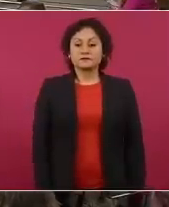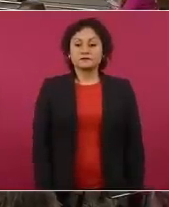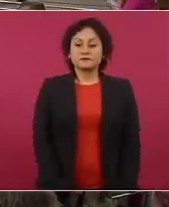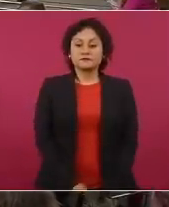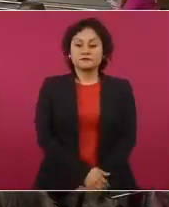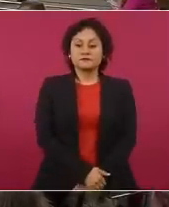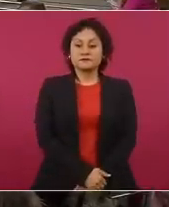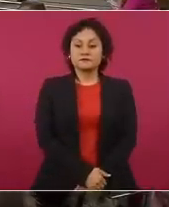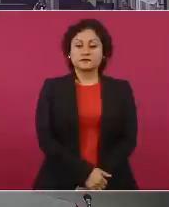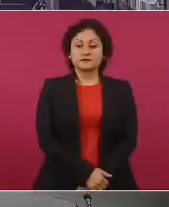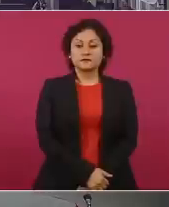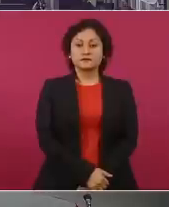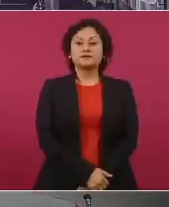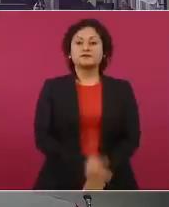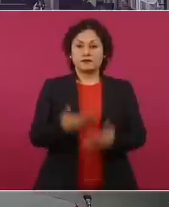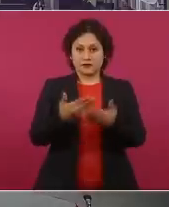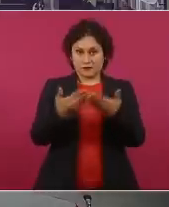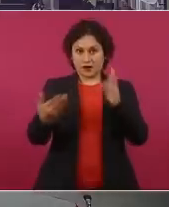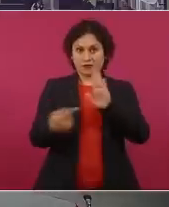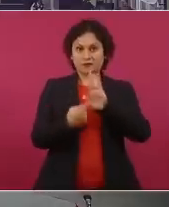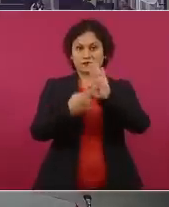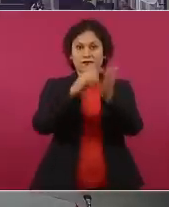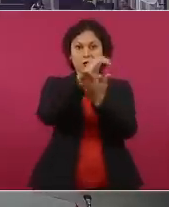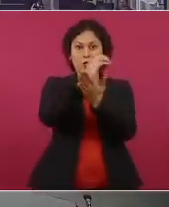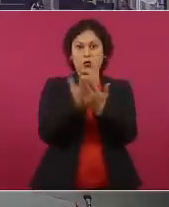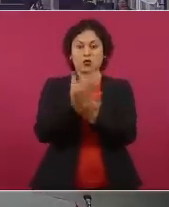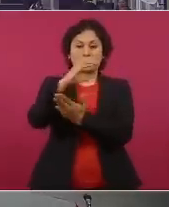A ver, ahora sí pon los contratos, nada más.